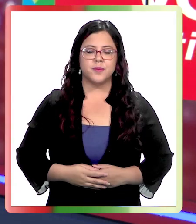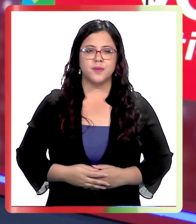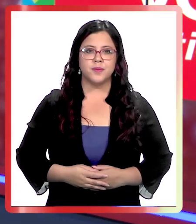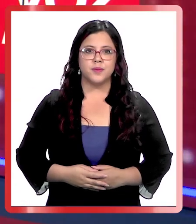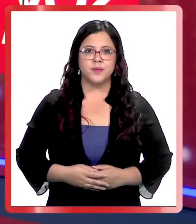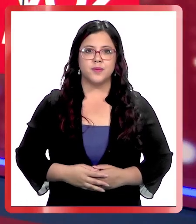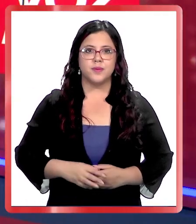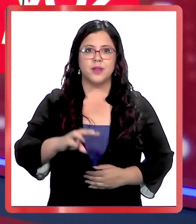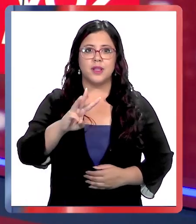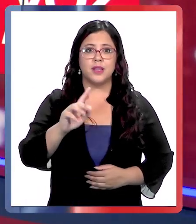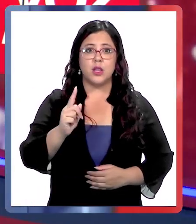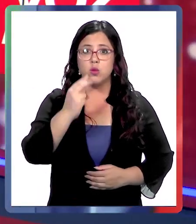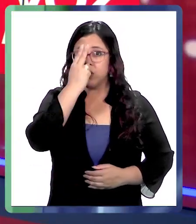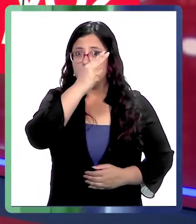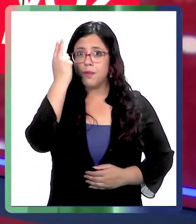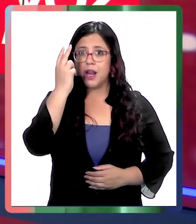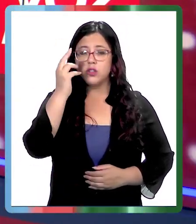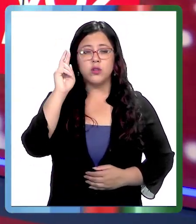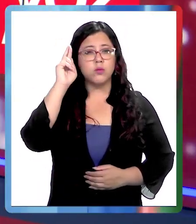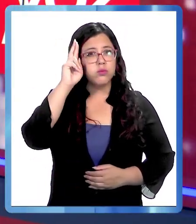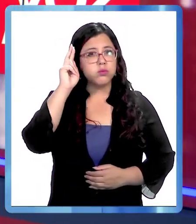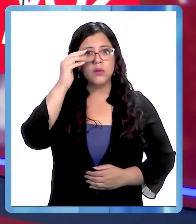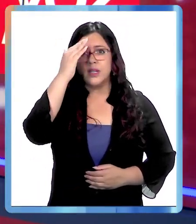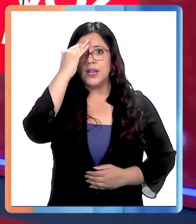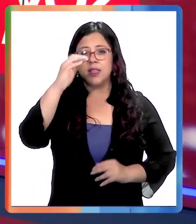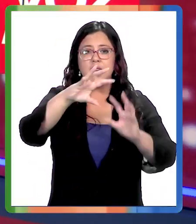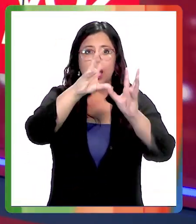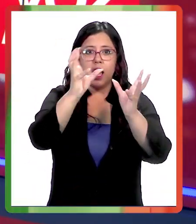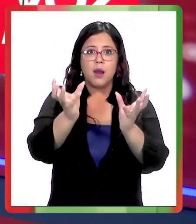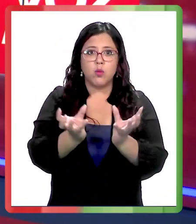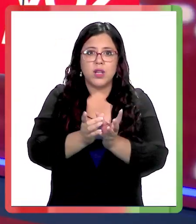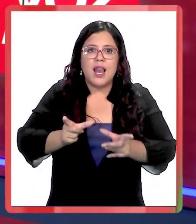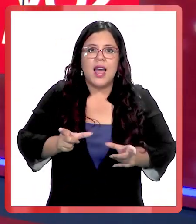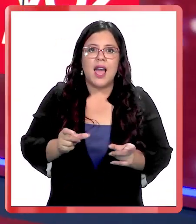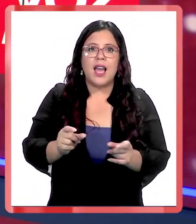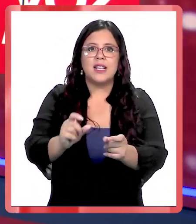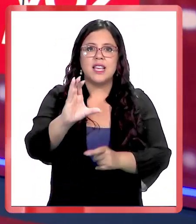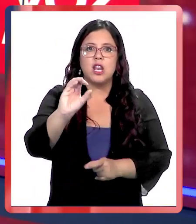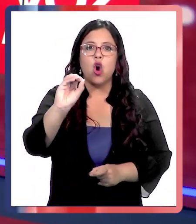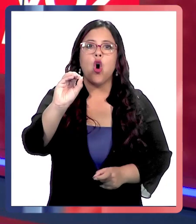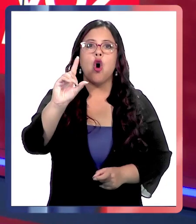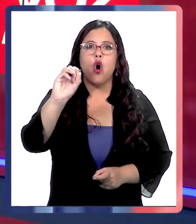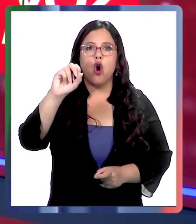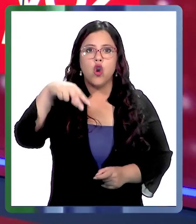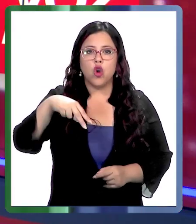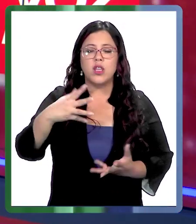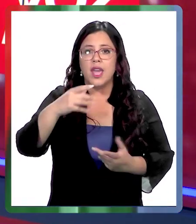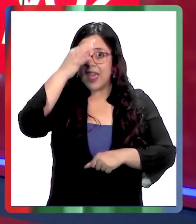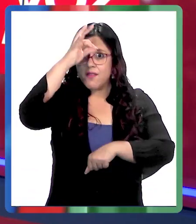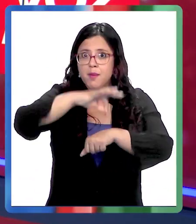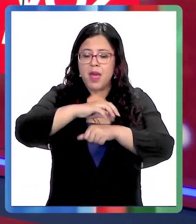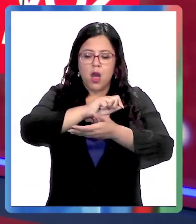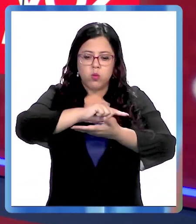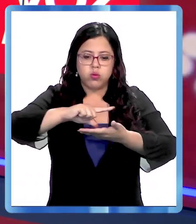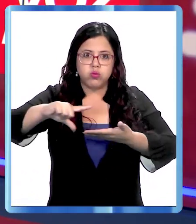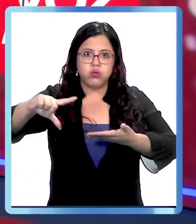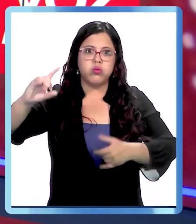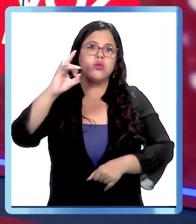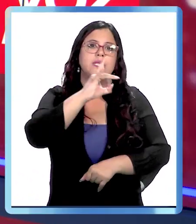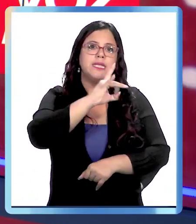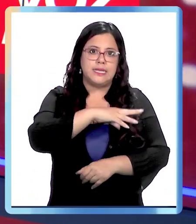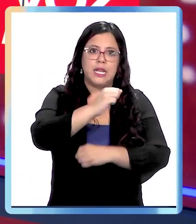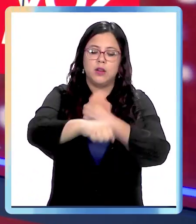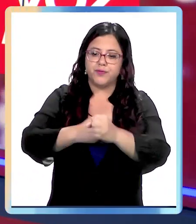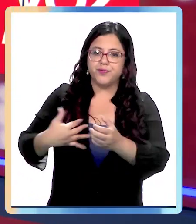Noticias. Este 31 de marzo se conmemora el Día Mundial del Cáncer de Colon, una enfermedad que ha aumentado en Chile durante los